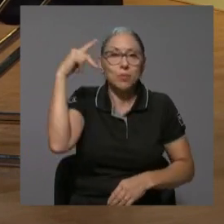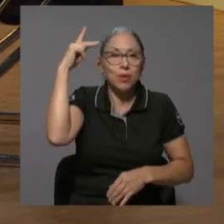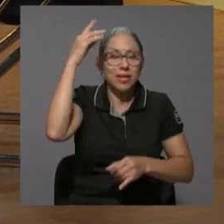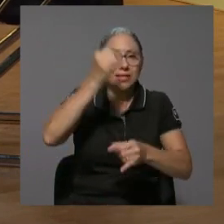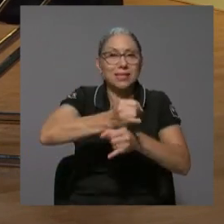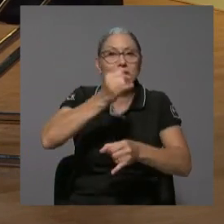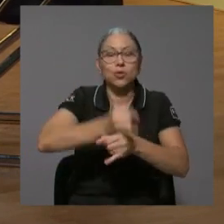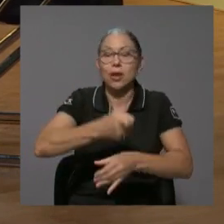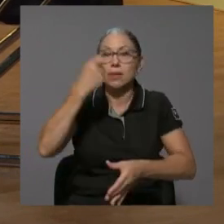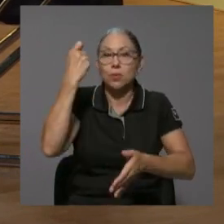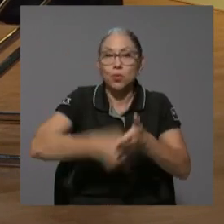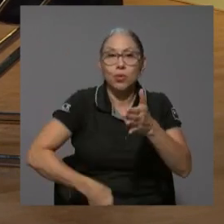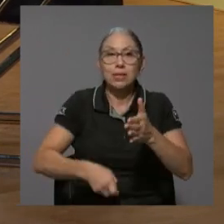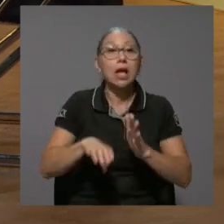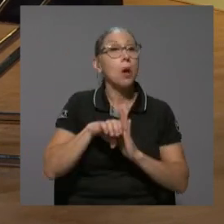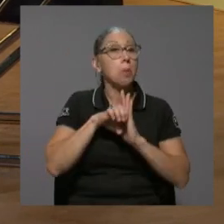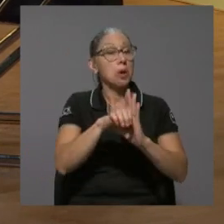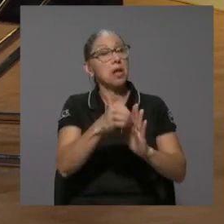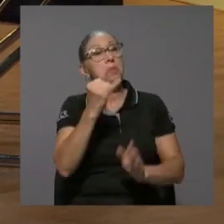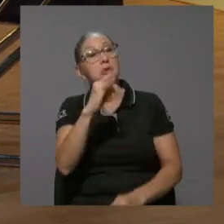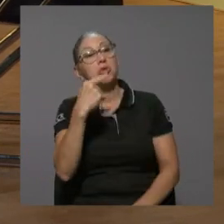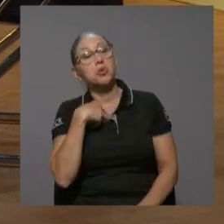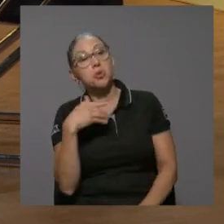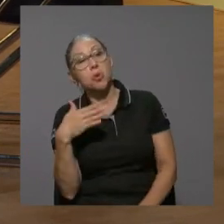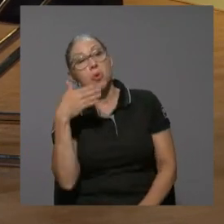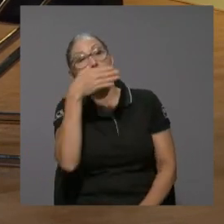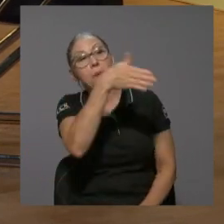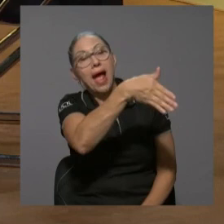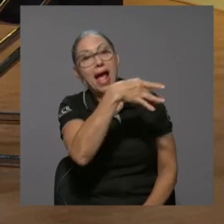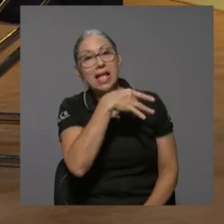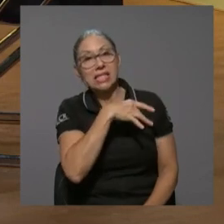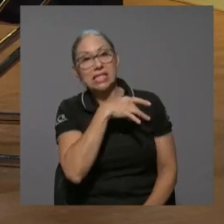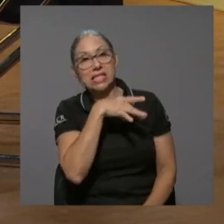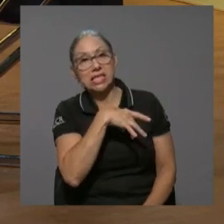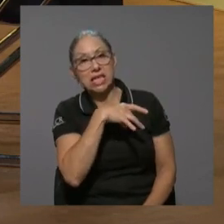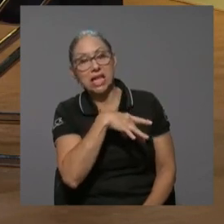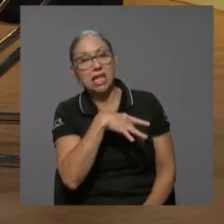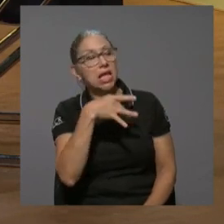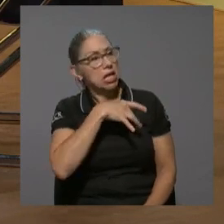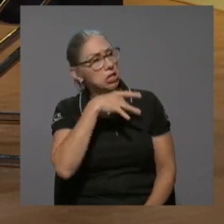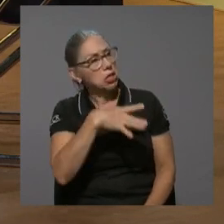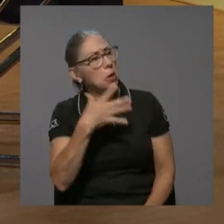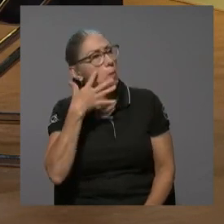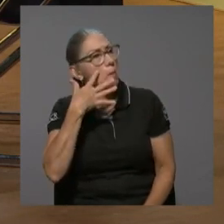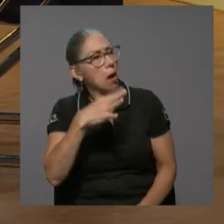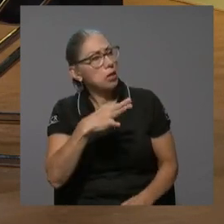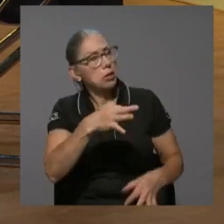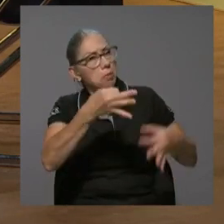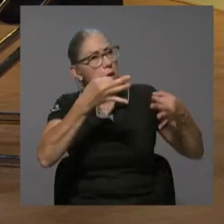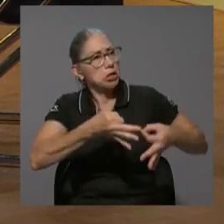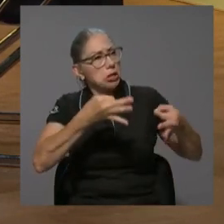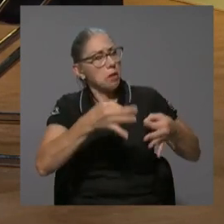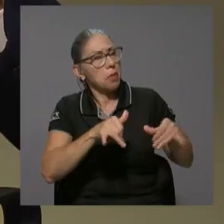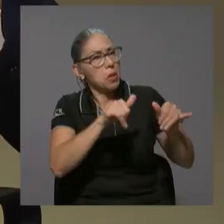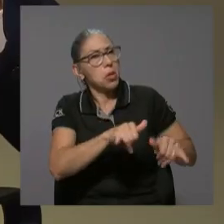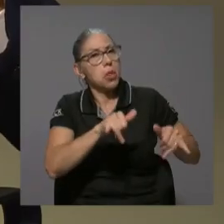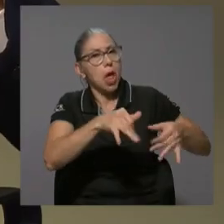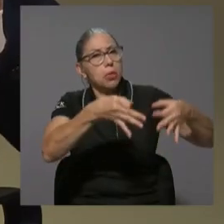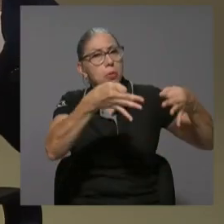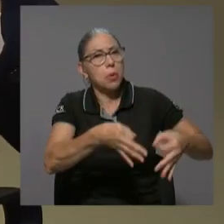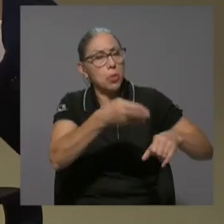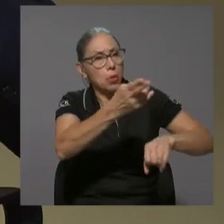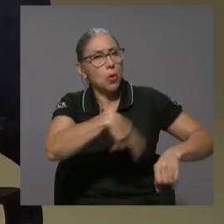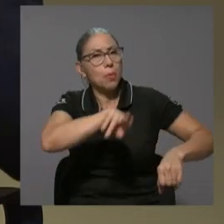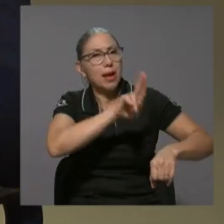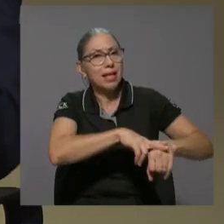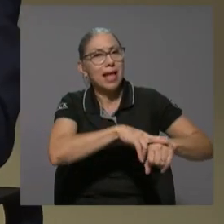un país como Chile, que daba la apariencia de una gran estabilidad y una gran normalidad, resulta